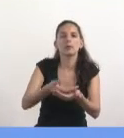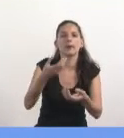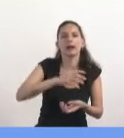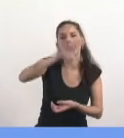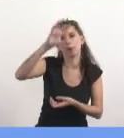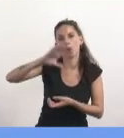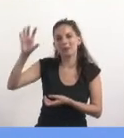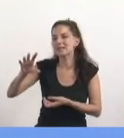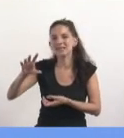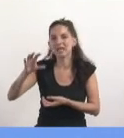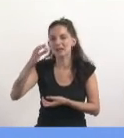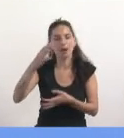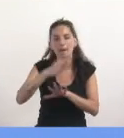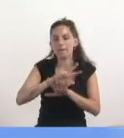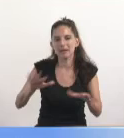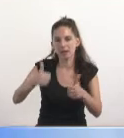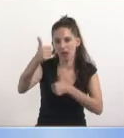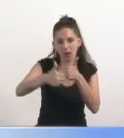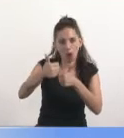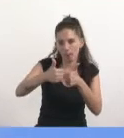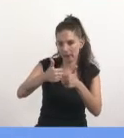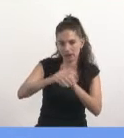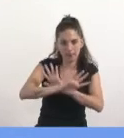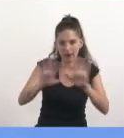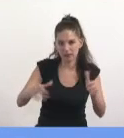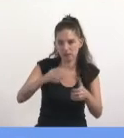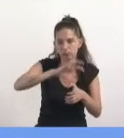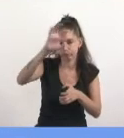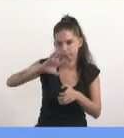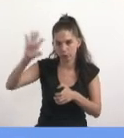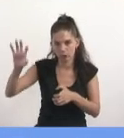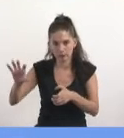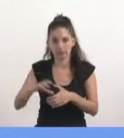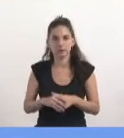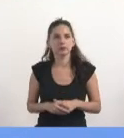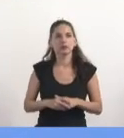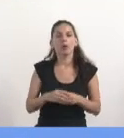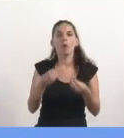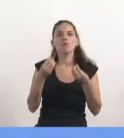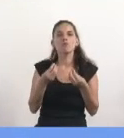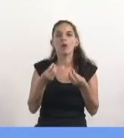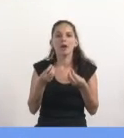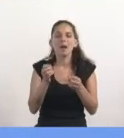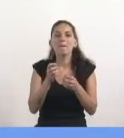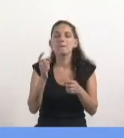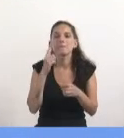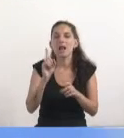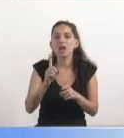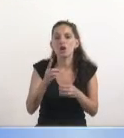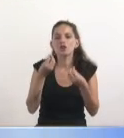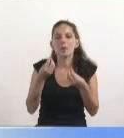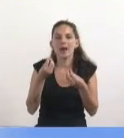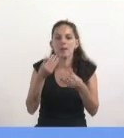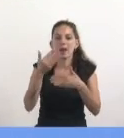que traten de armonizar también entre ellas, porque la competitividad de las provincias con diferencias tributarias atenta contra el desarrollo, atenta contra las